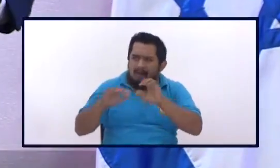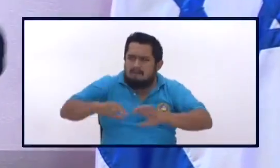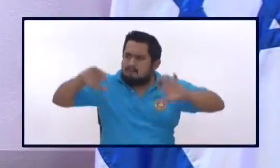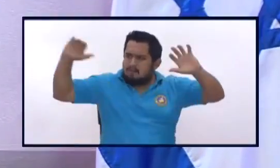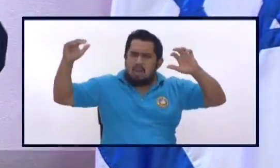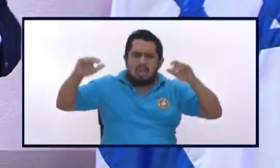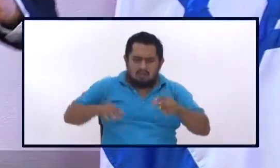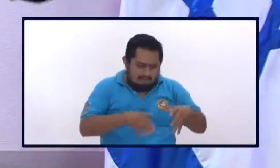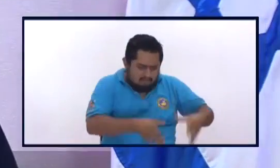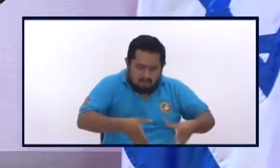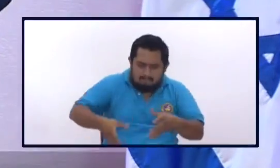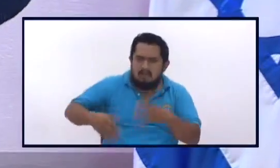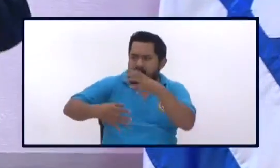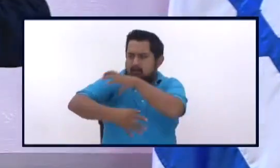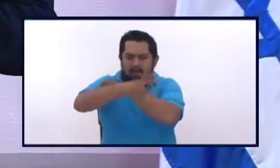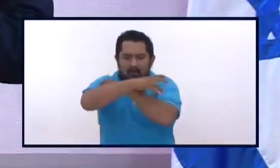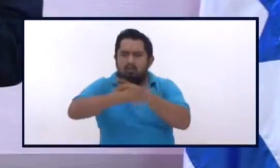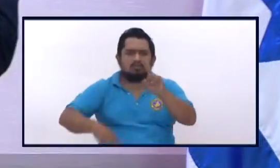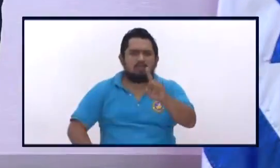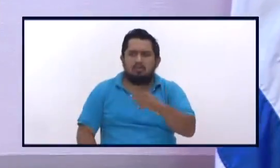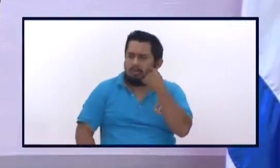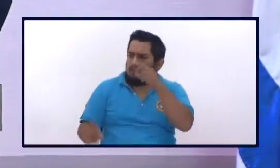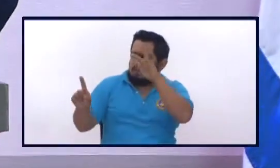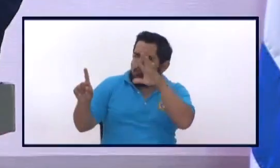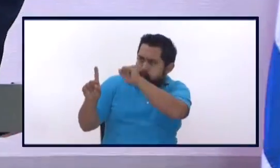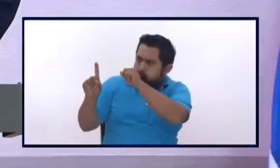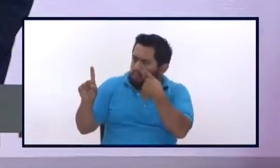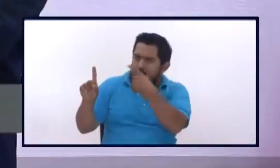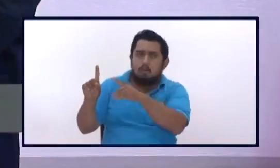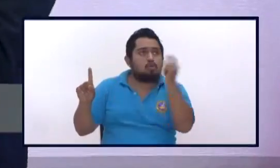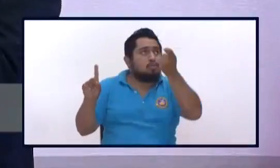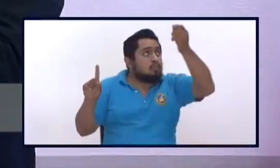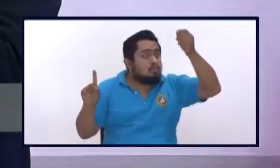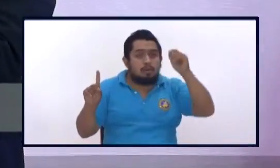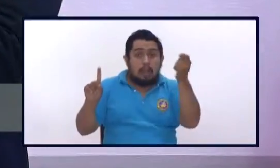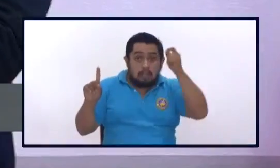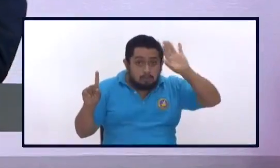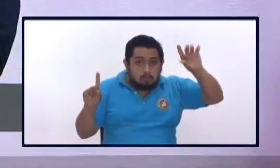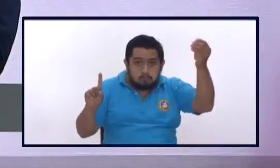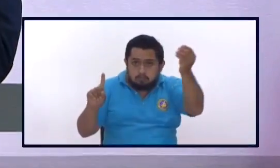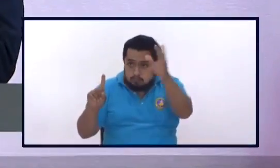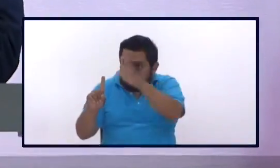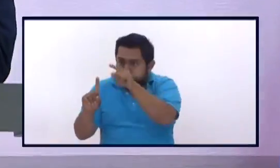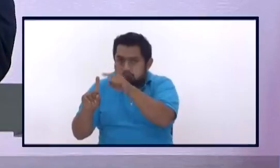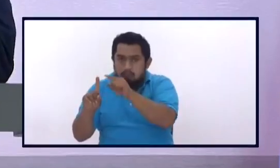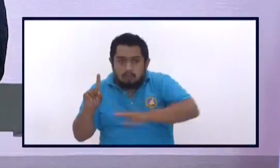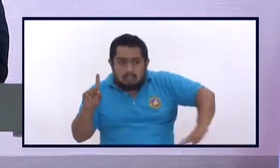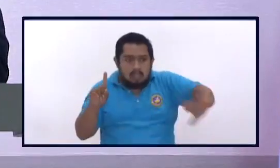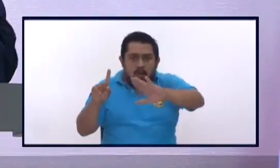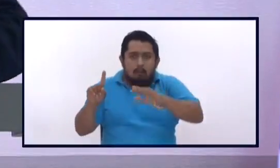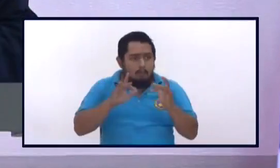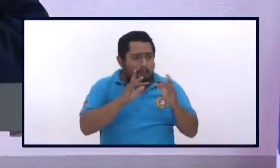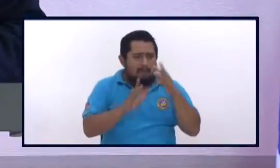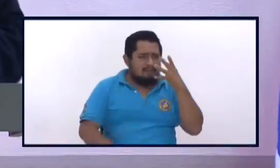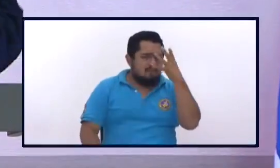o por sus piernas o por sus hombros no le llamaba la atención porque cuando la gloria de dios caía en ese lugar algo terriblemente bello